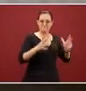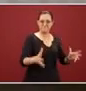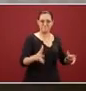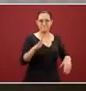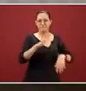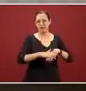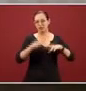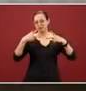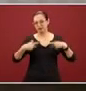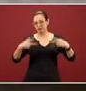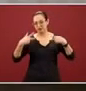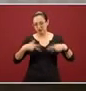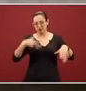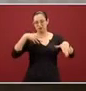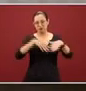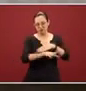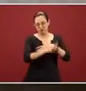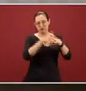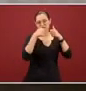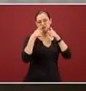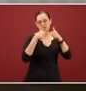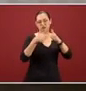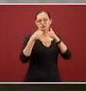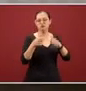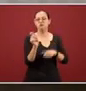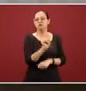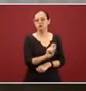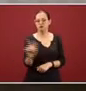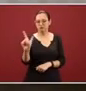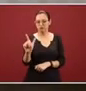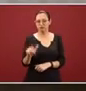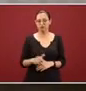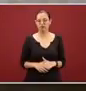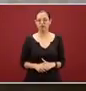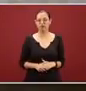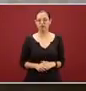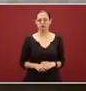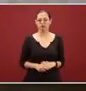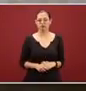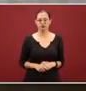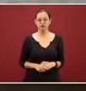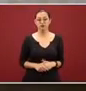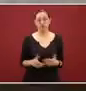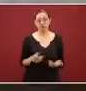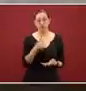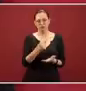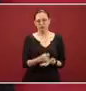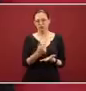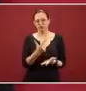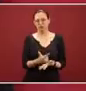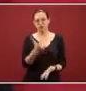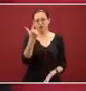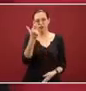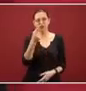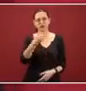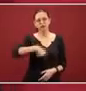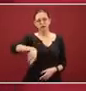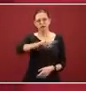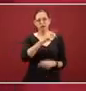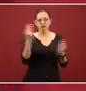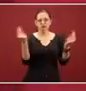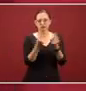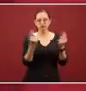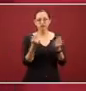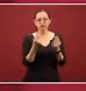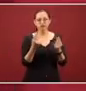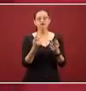los profesionales apropiados, dar la atención a los cuidados intensivos, los cuidados críticos de los pacientes que